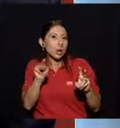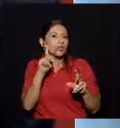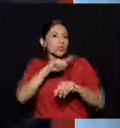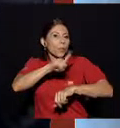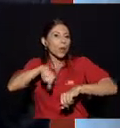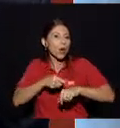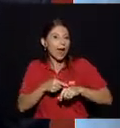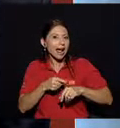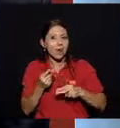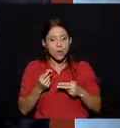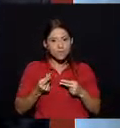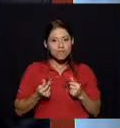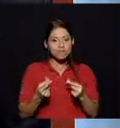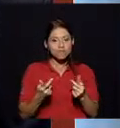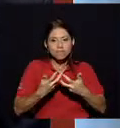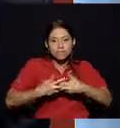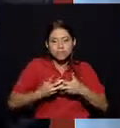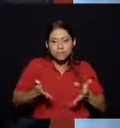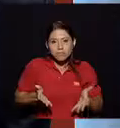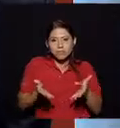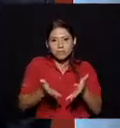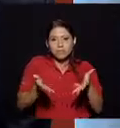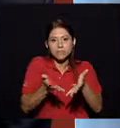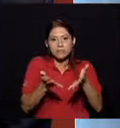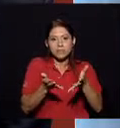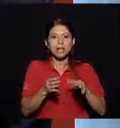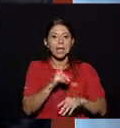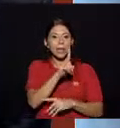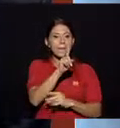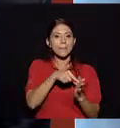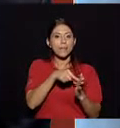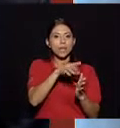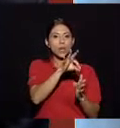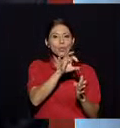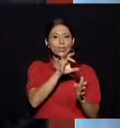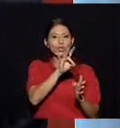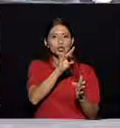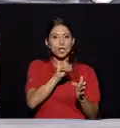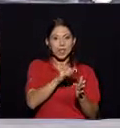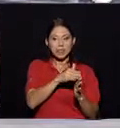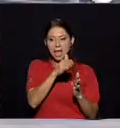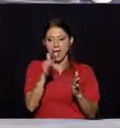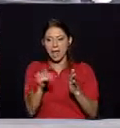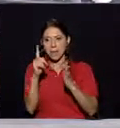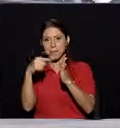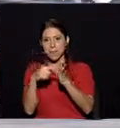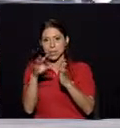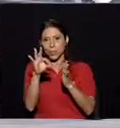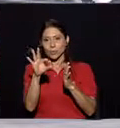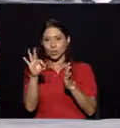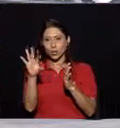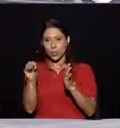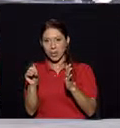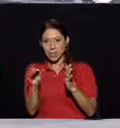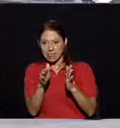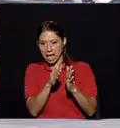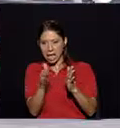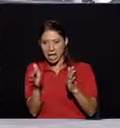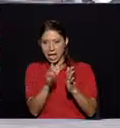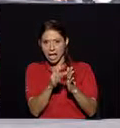pudiéramos usar la comparación. Entre 1980 y 1990 y un poquito más, esos motores del